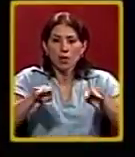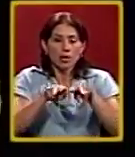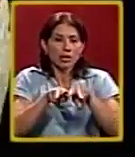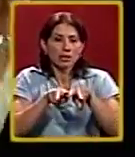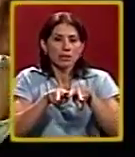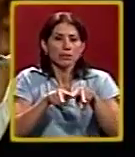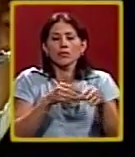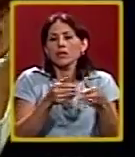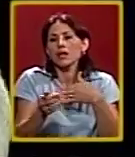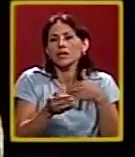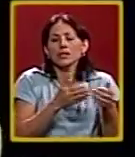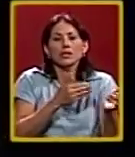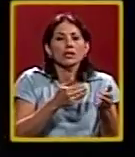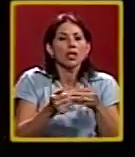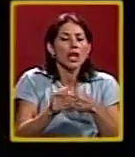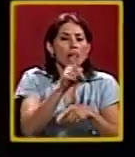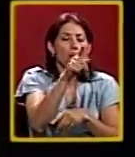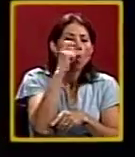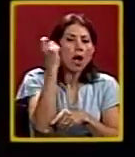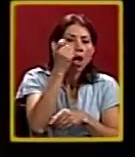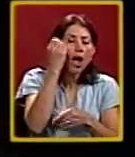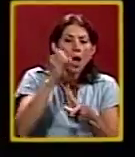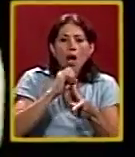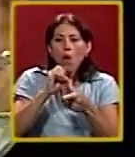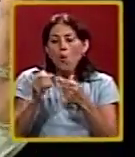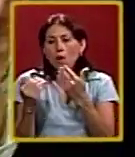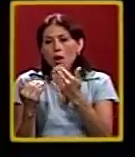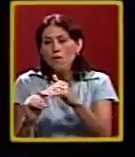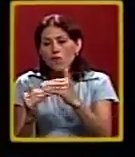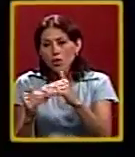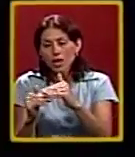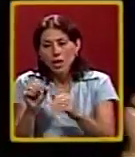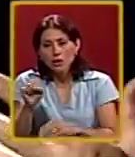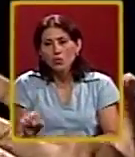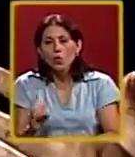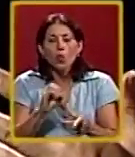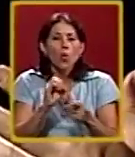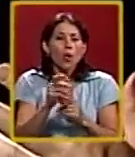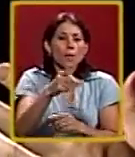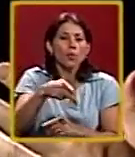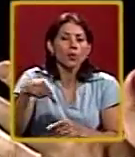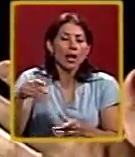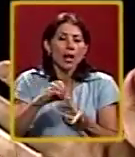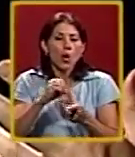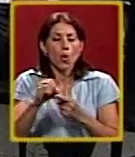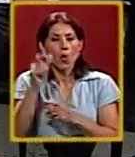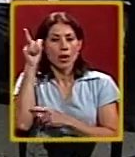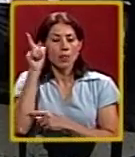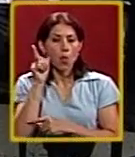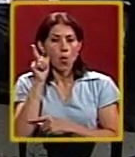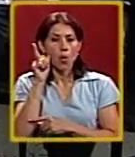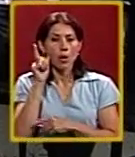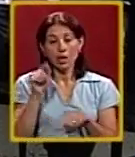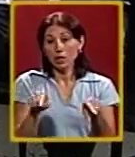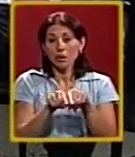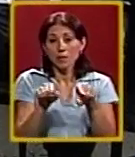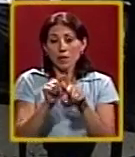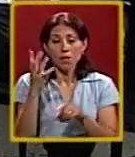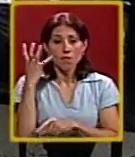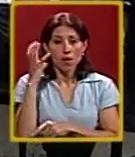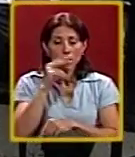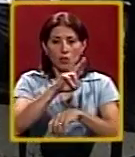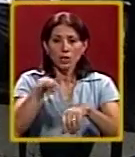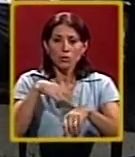La Cruz, ya sea en Paso Canoas, ya sea en Punta Arenas o en Limón, ¿verdad? Y que Radio Nacional que sea llega radio, ahí. también, y Radio Nacional